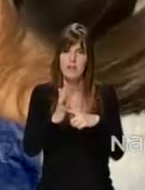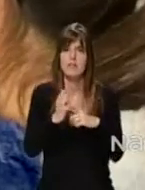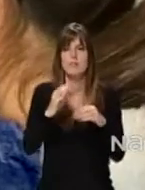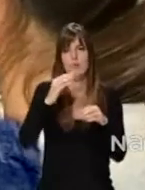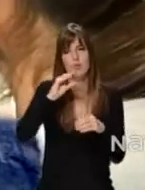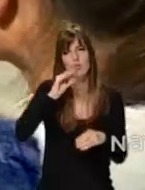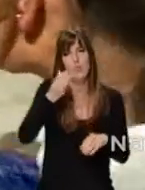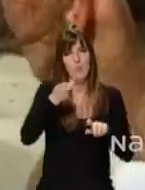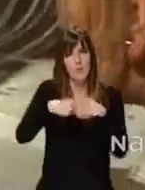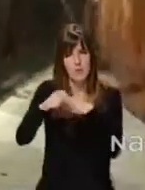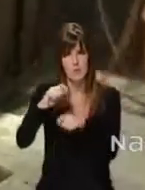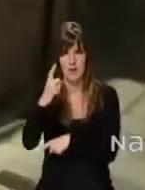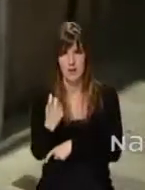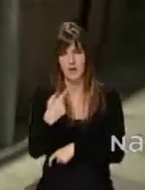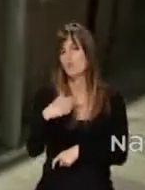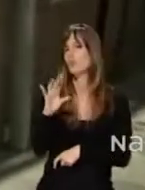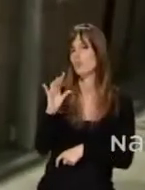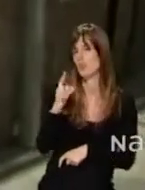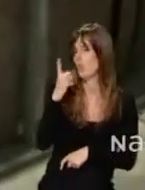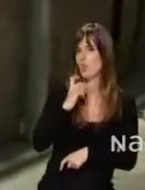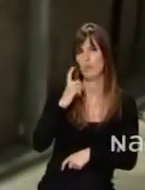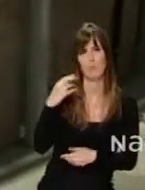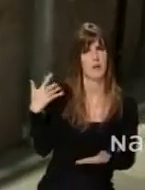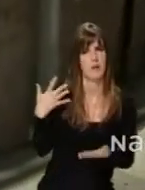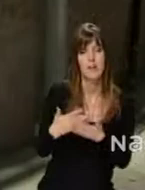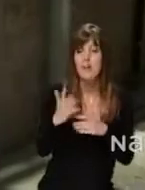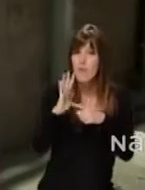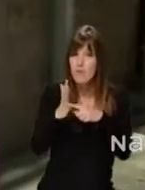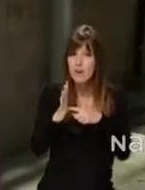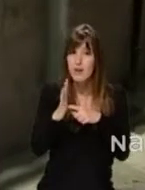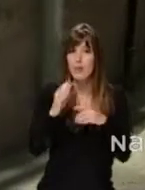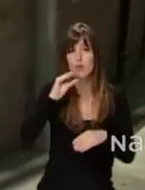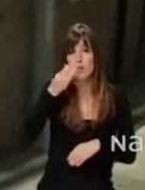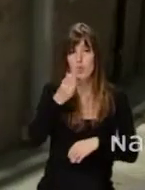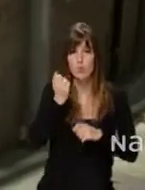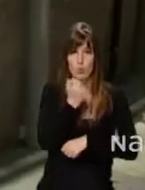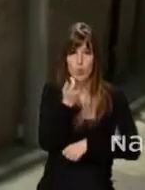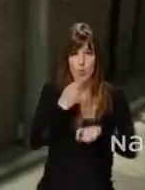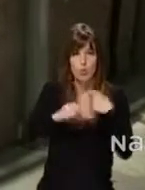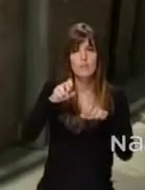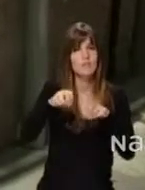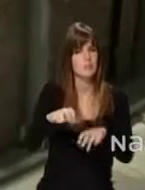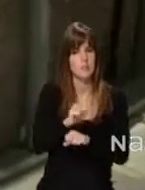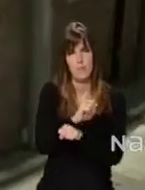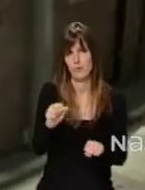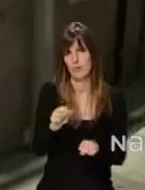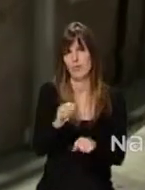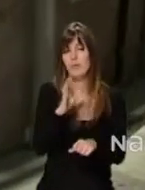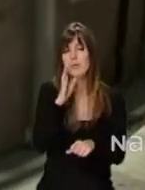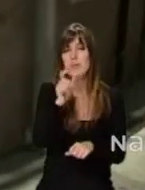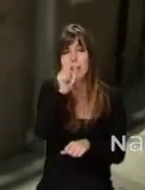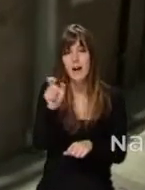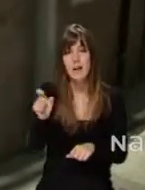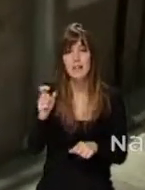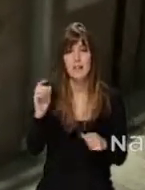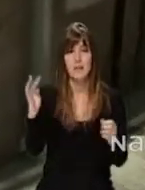puede faltar, ¿no? No, desde luego, si no, no habría ferias y no hay turrón, creo yo, ¿eh? Porque es un turrón que la gente, incluso antes de ferias, suele